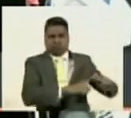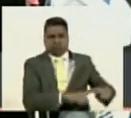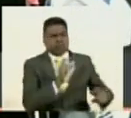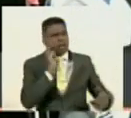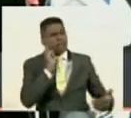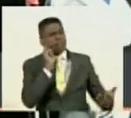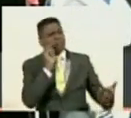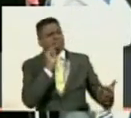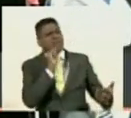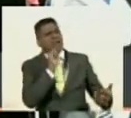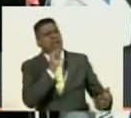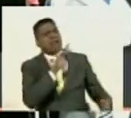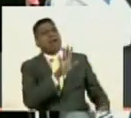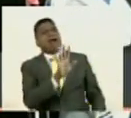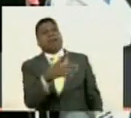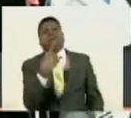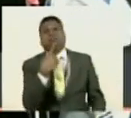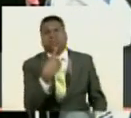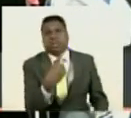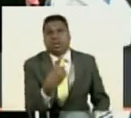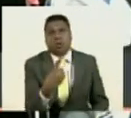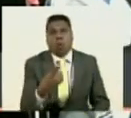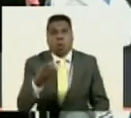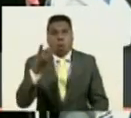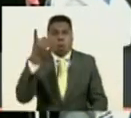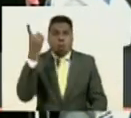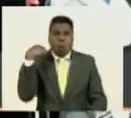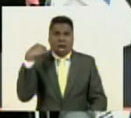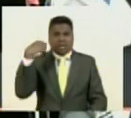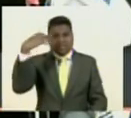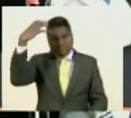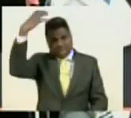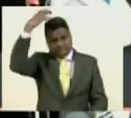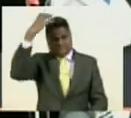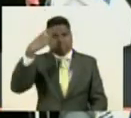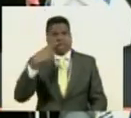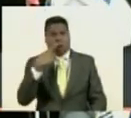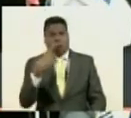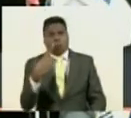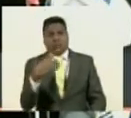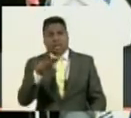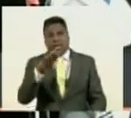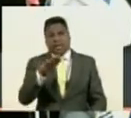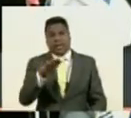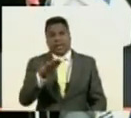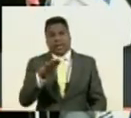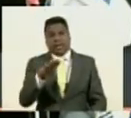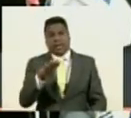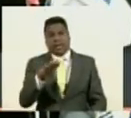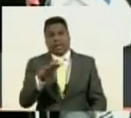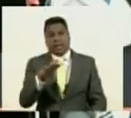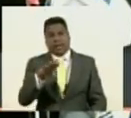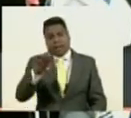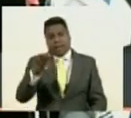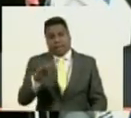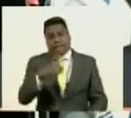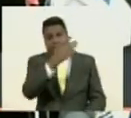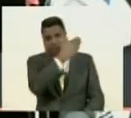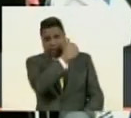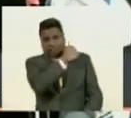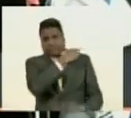había señalado el cardenal secretario de Estado del Vaticano, cardenal Pietro Parolin,